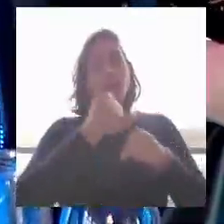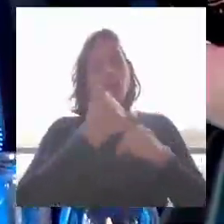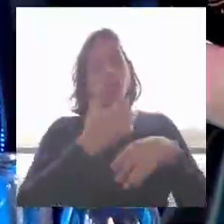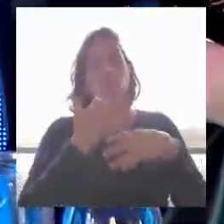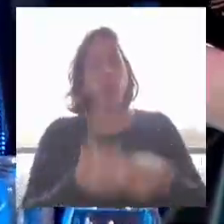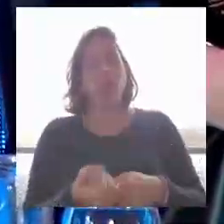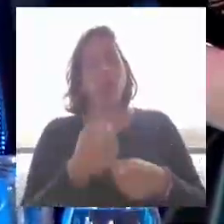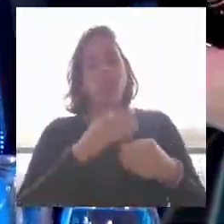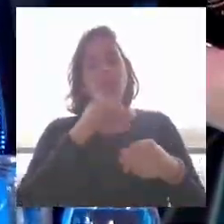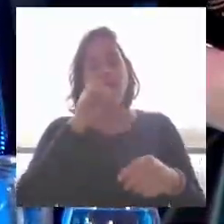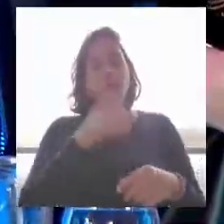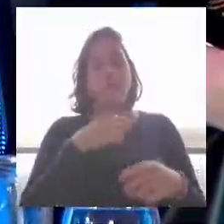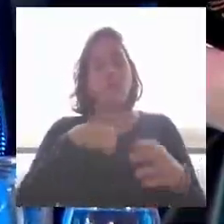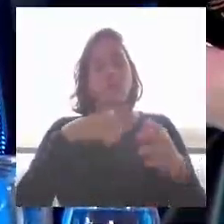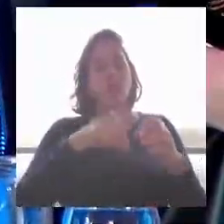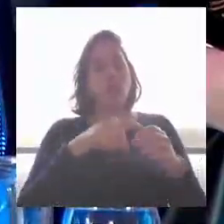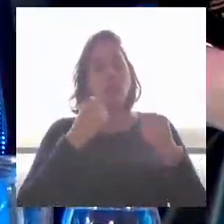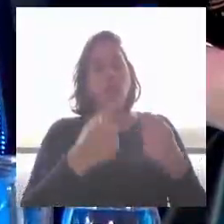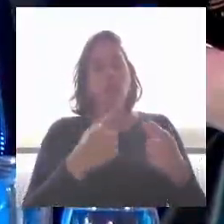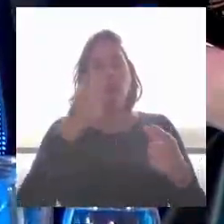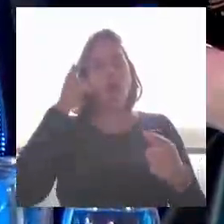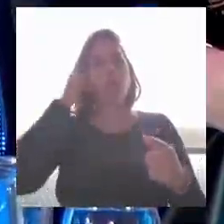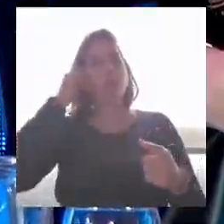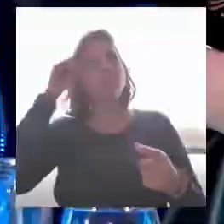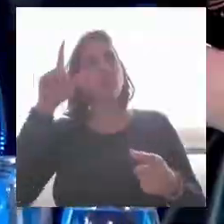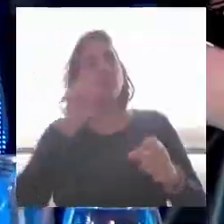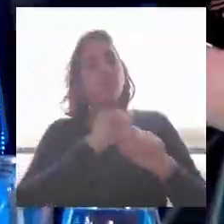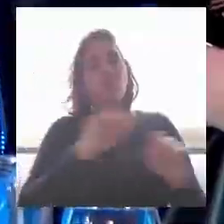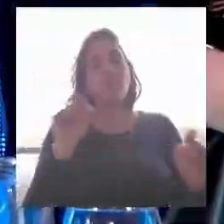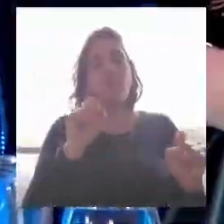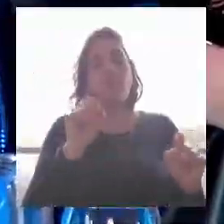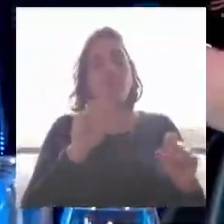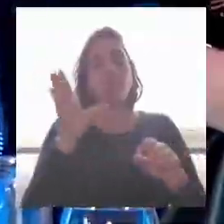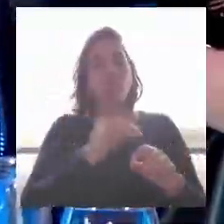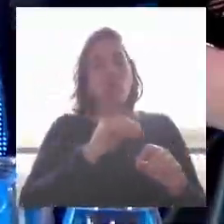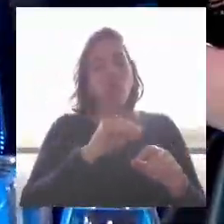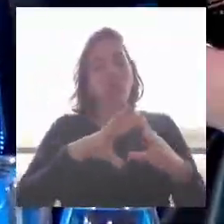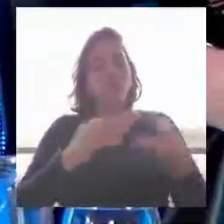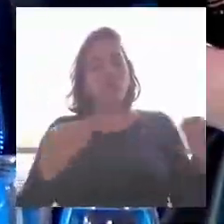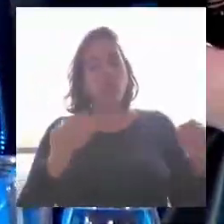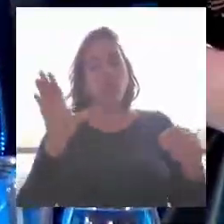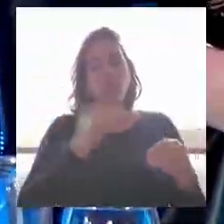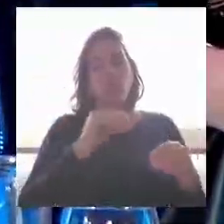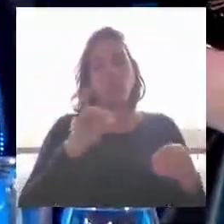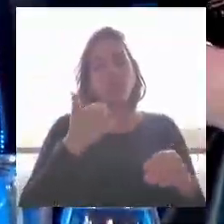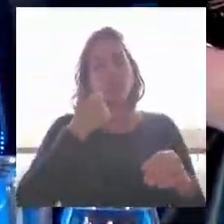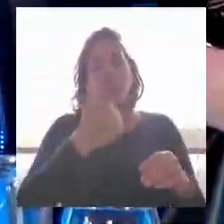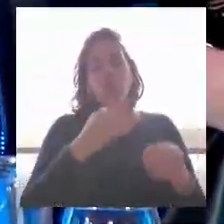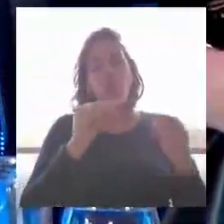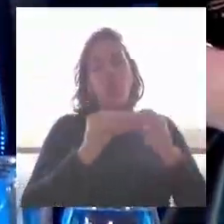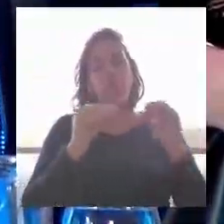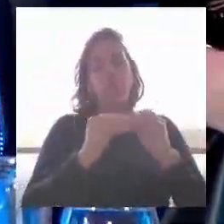fluidez libera recursos cognitivos para poder centrar todos los recursos en todas las cosas que traía Leticia, que es construir